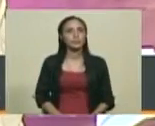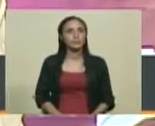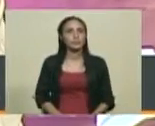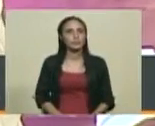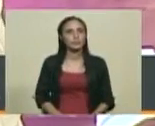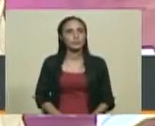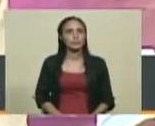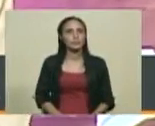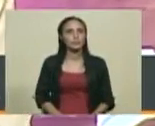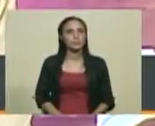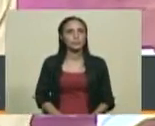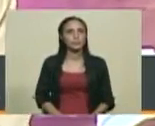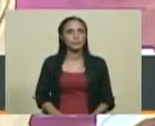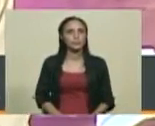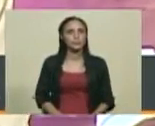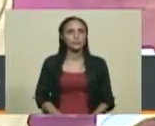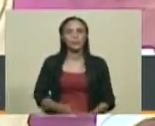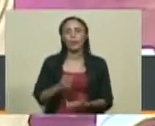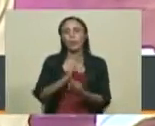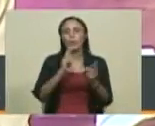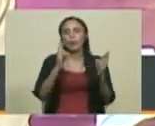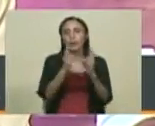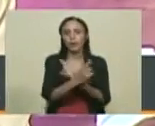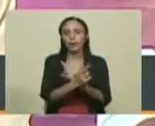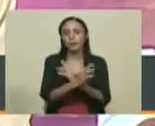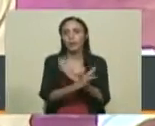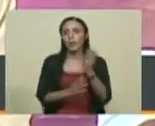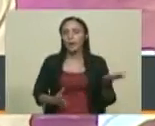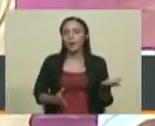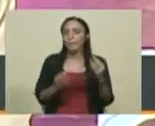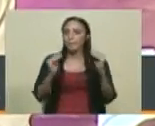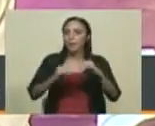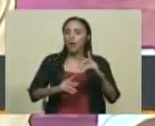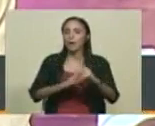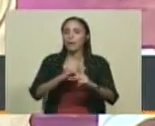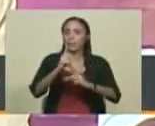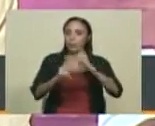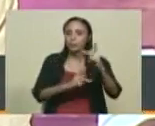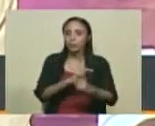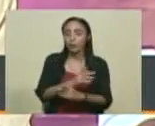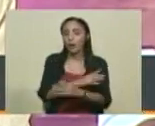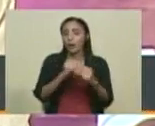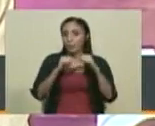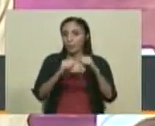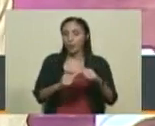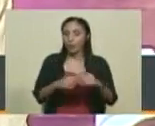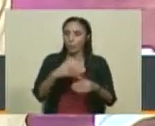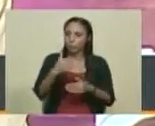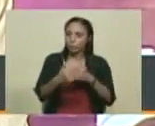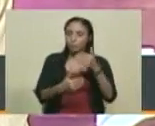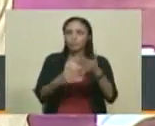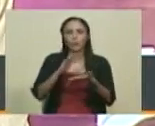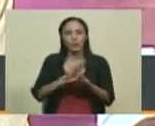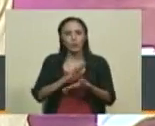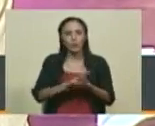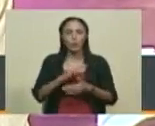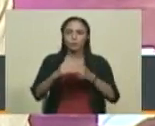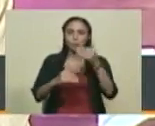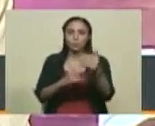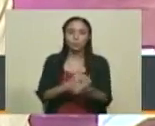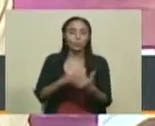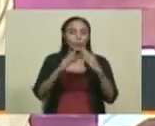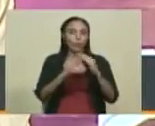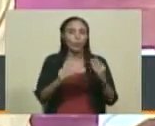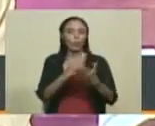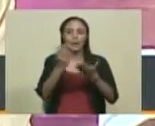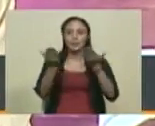comités de producción que vayan resolviendo de manera estable y permanente todo lo que es la